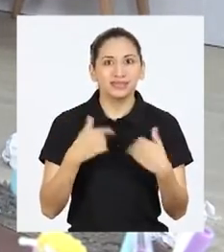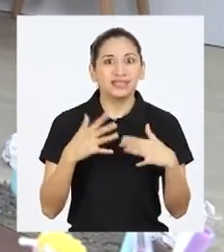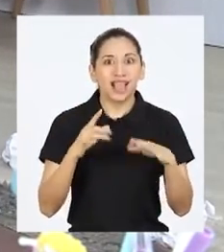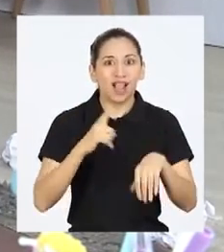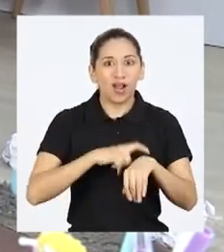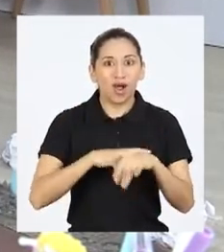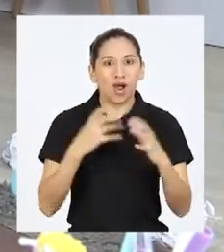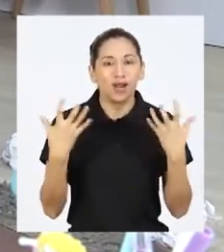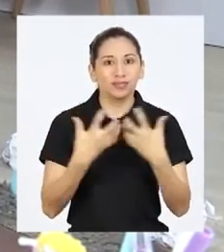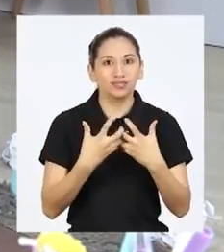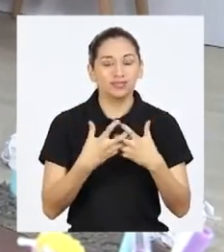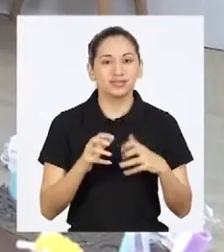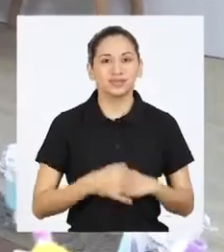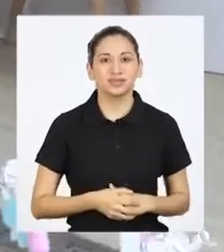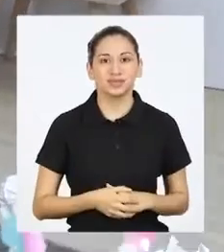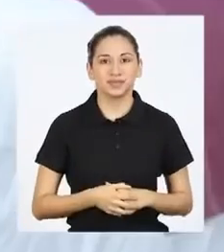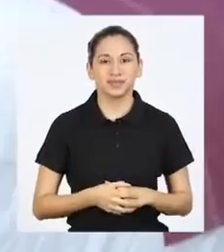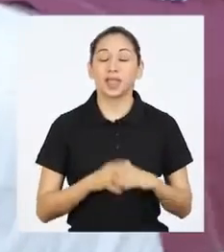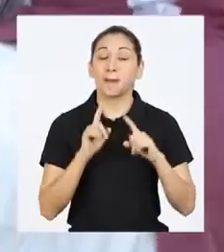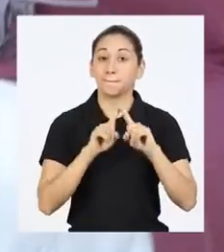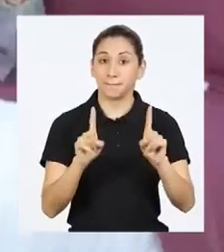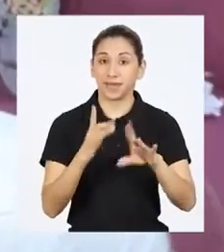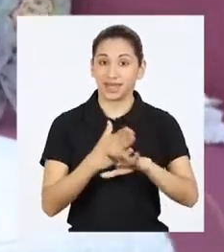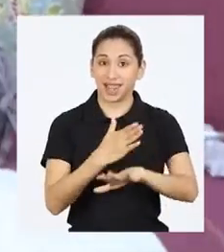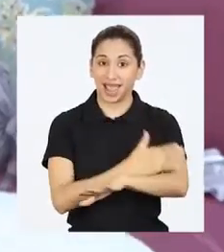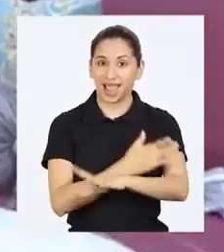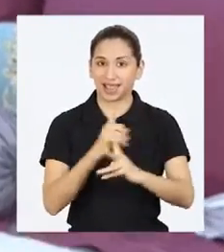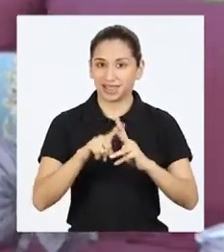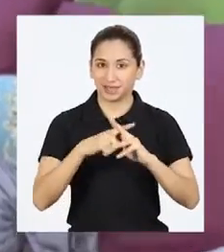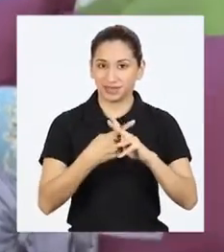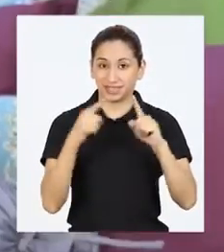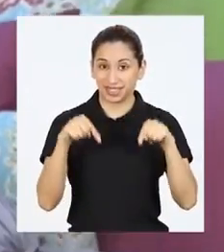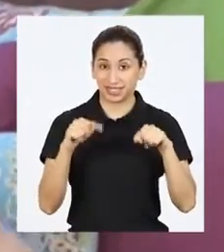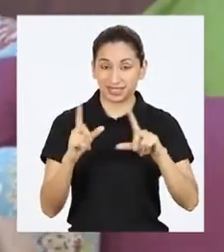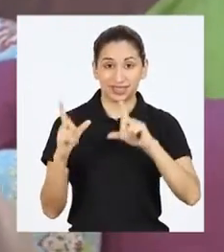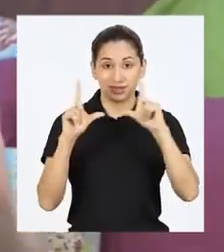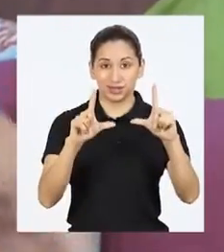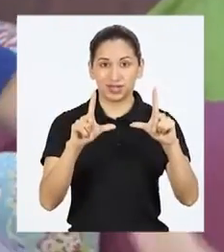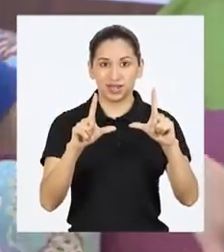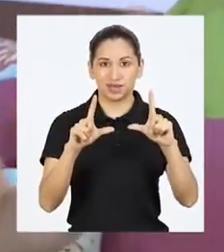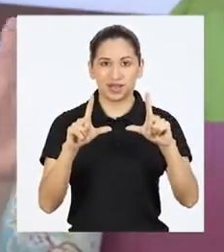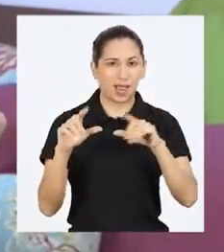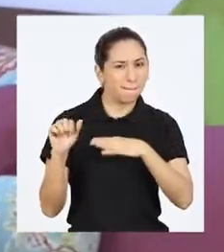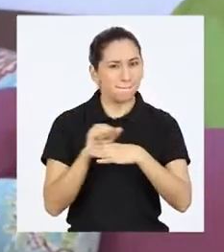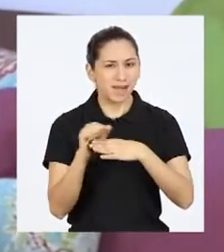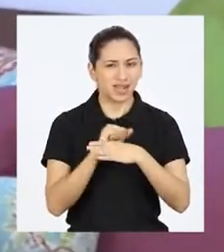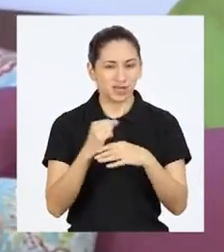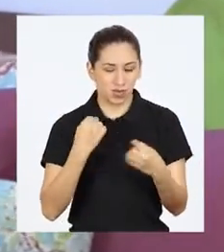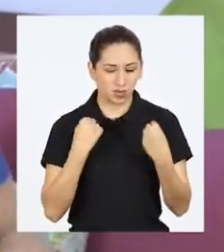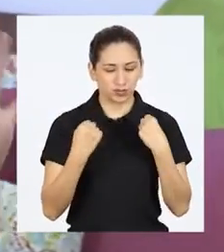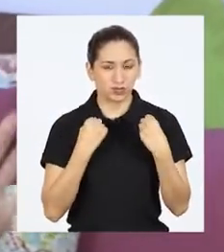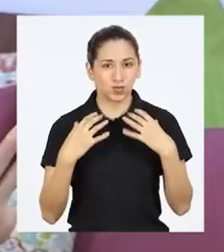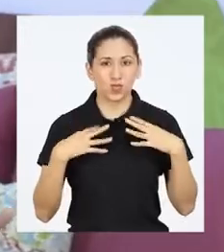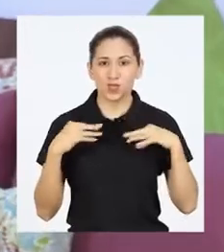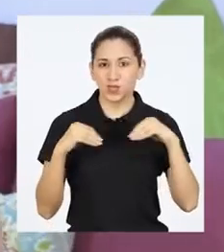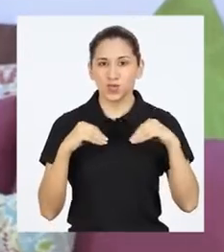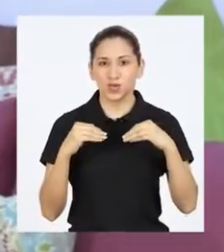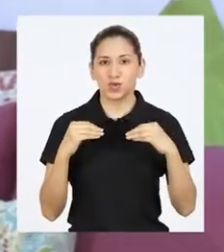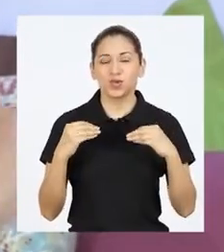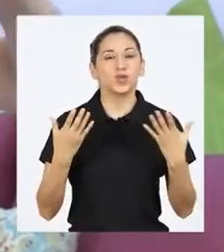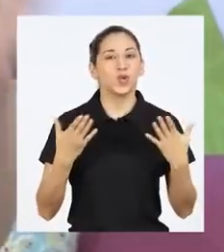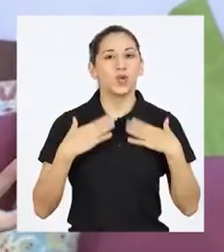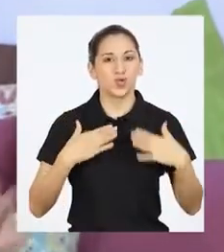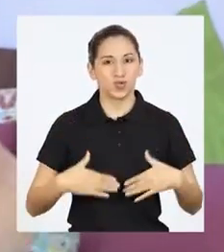en la hora. Pero antes de iniciar este episodio, activemos un poco nuestro cuerpo. Aquí,